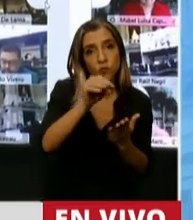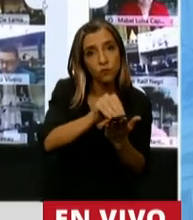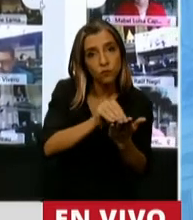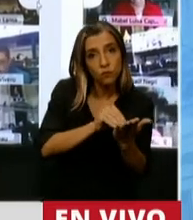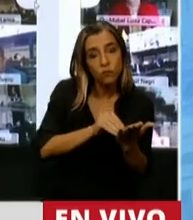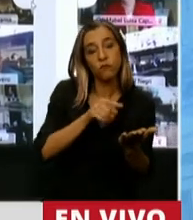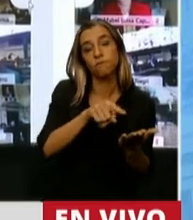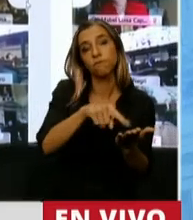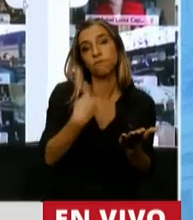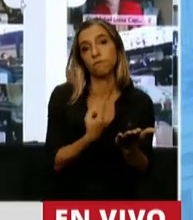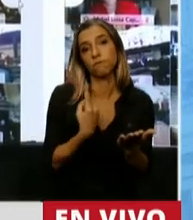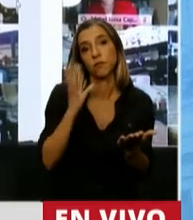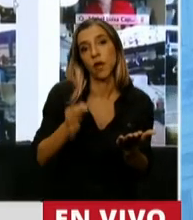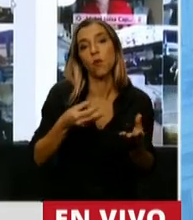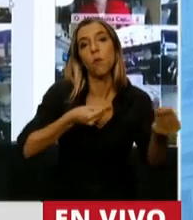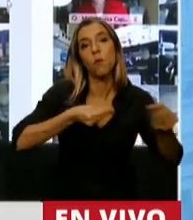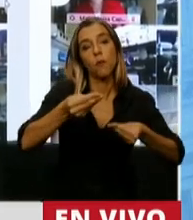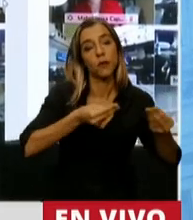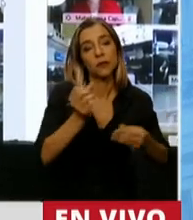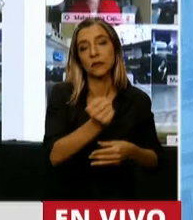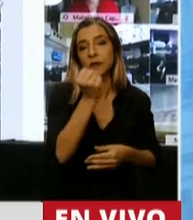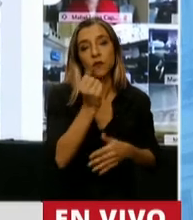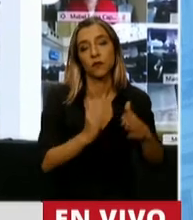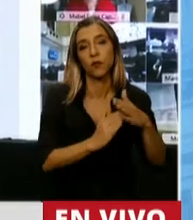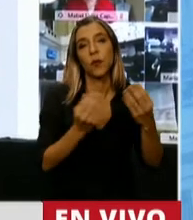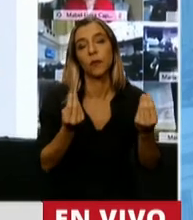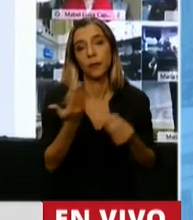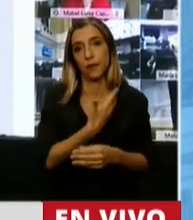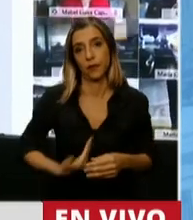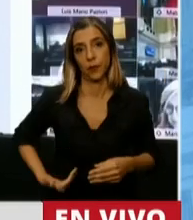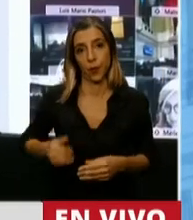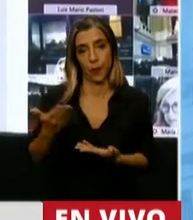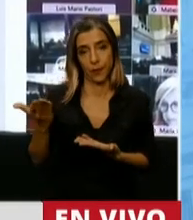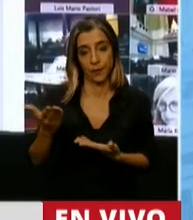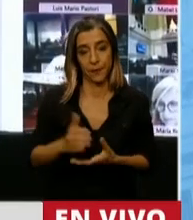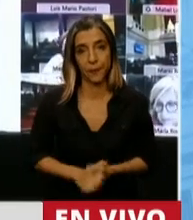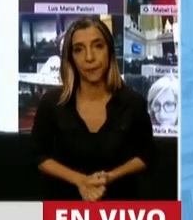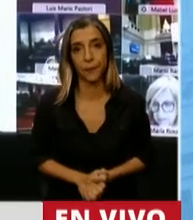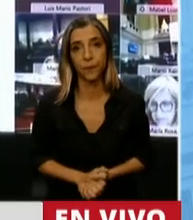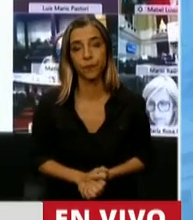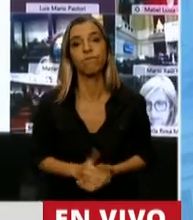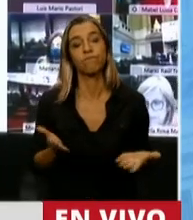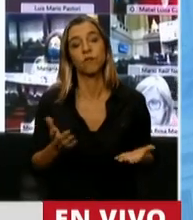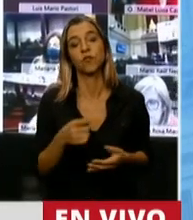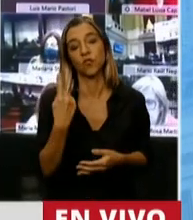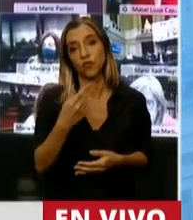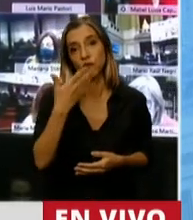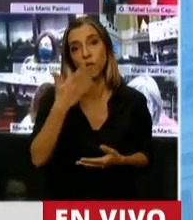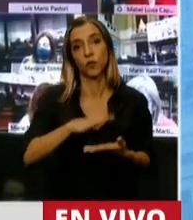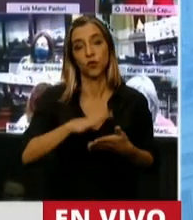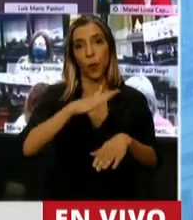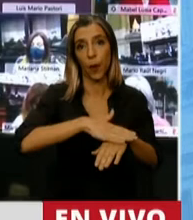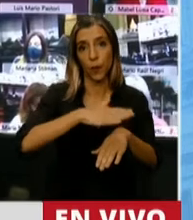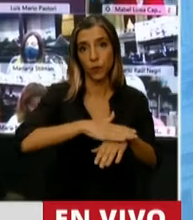lo importante que es un presupuesto para una gestión. Pero por eso mismo hablamos de responsabilidad,